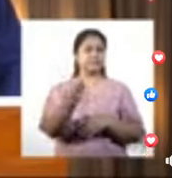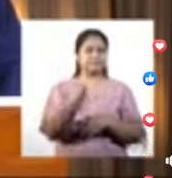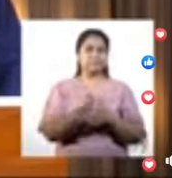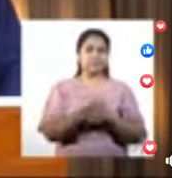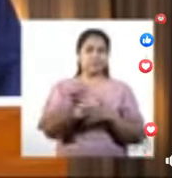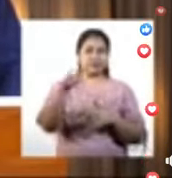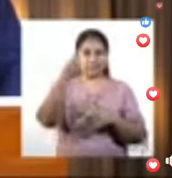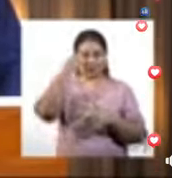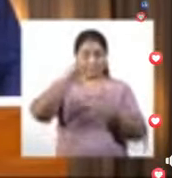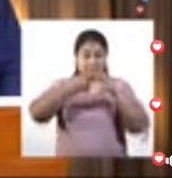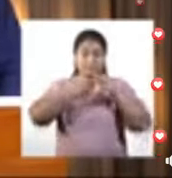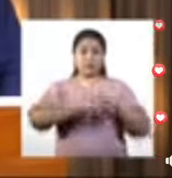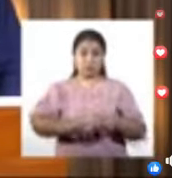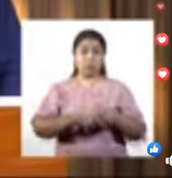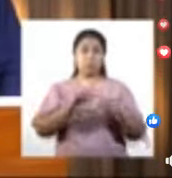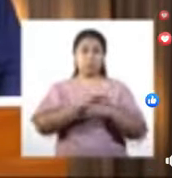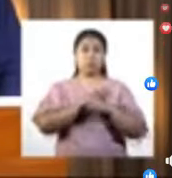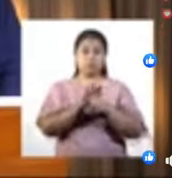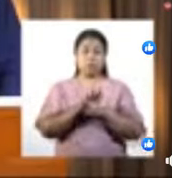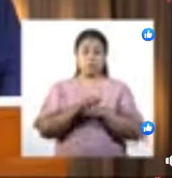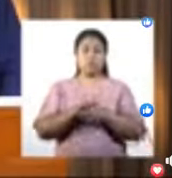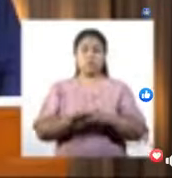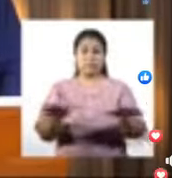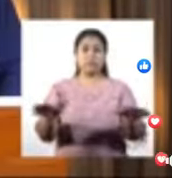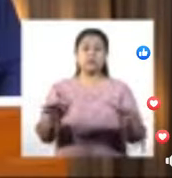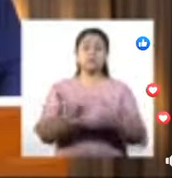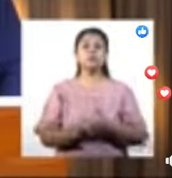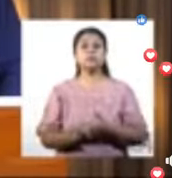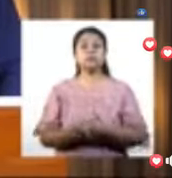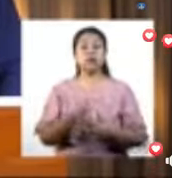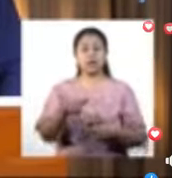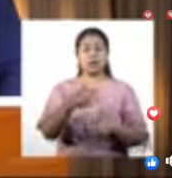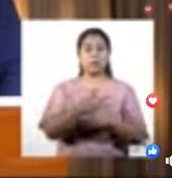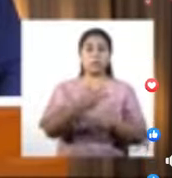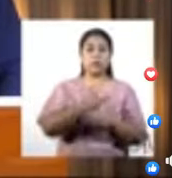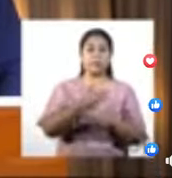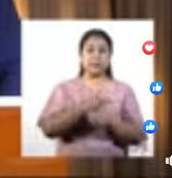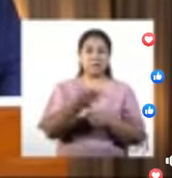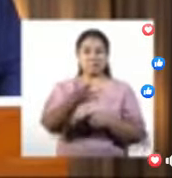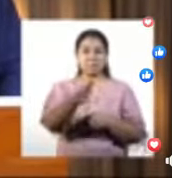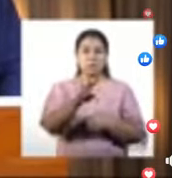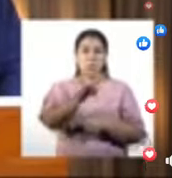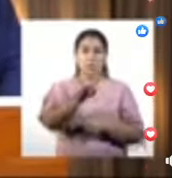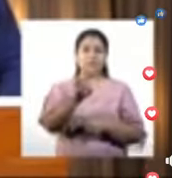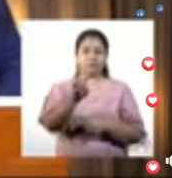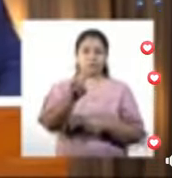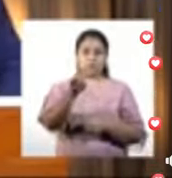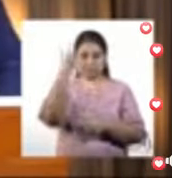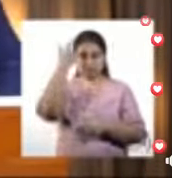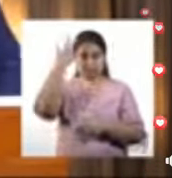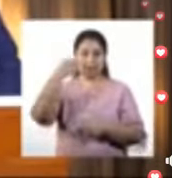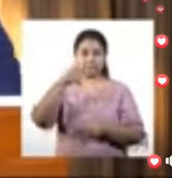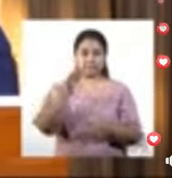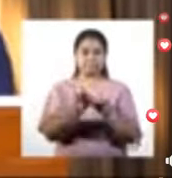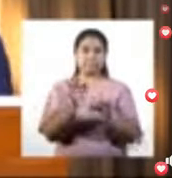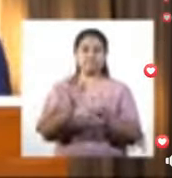llevamos de haberse hecho presente la infección en Guatemala, para ser exactos, 42